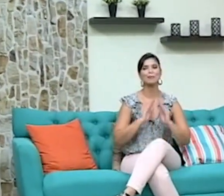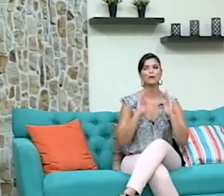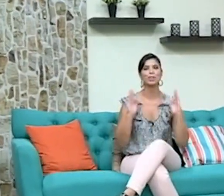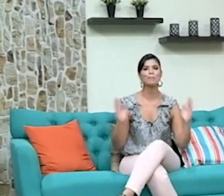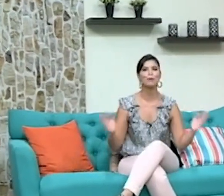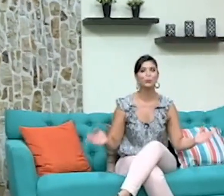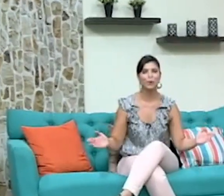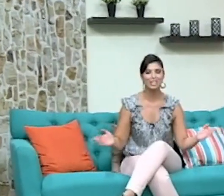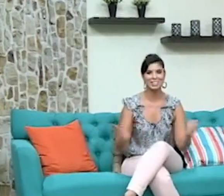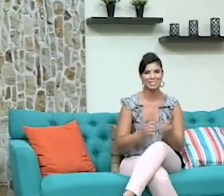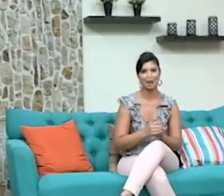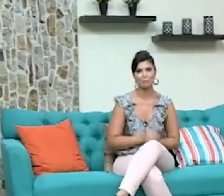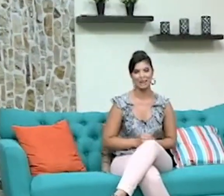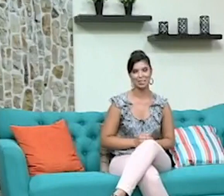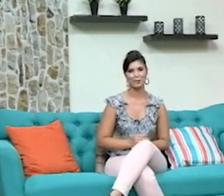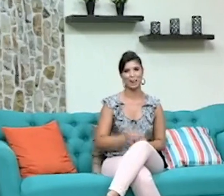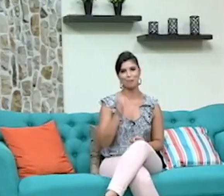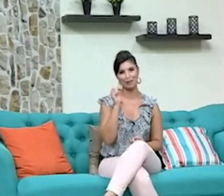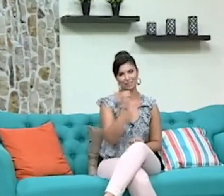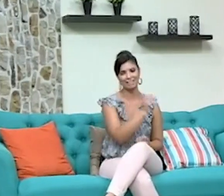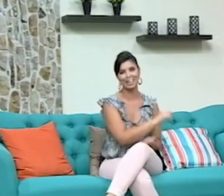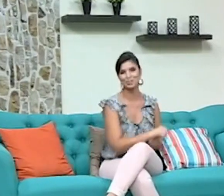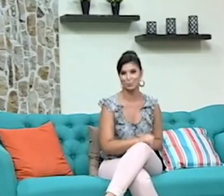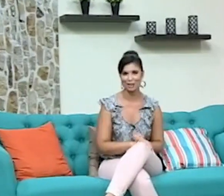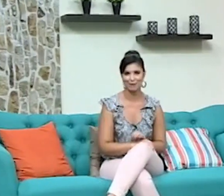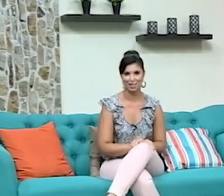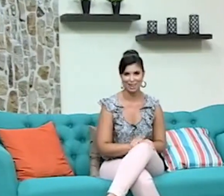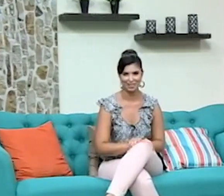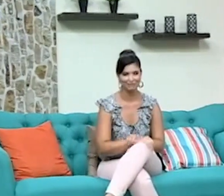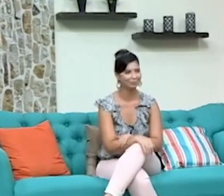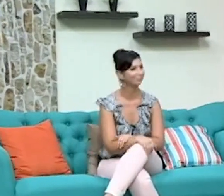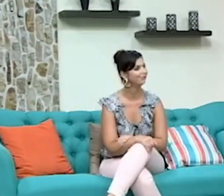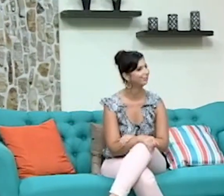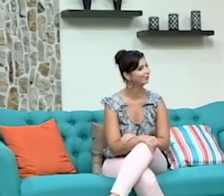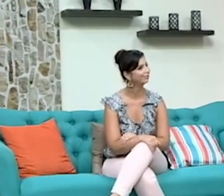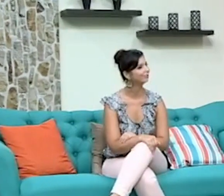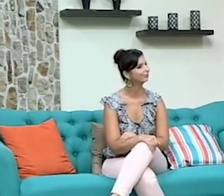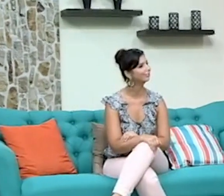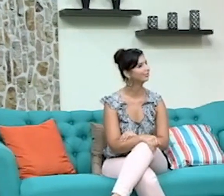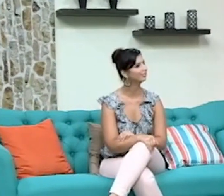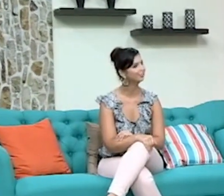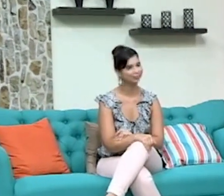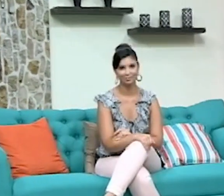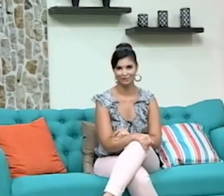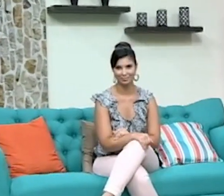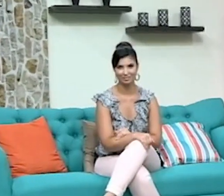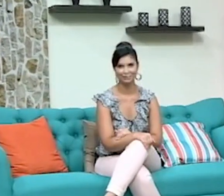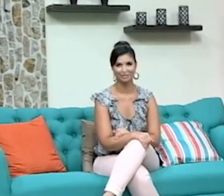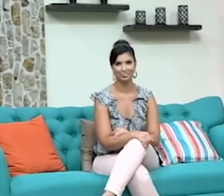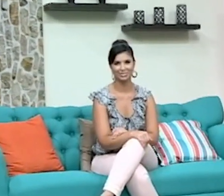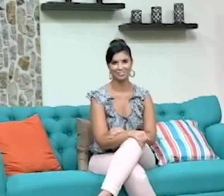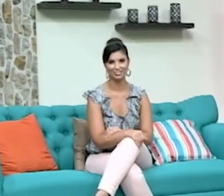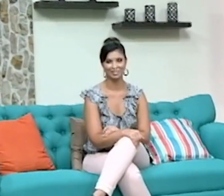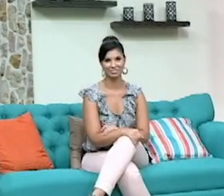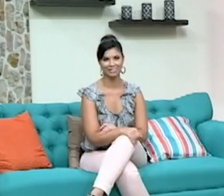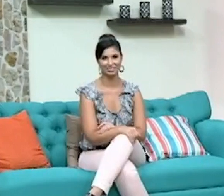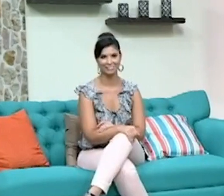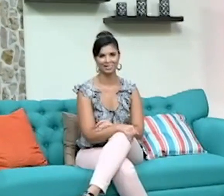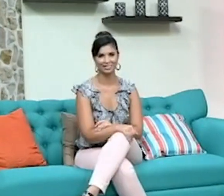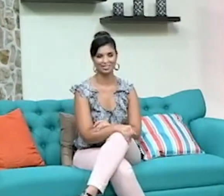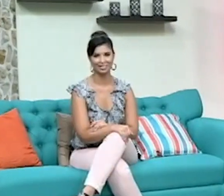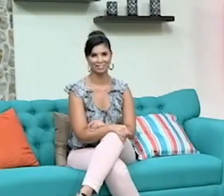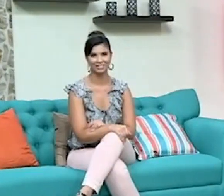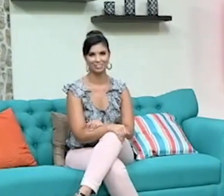Para que disfruten montones de este café nacional a partir de las 8 de la mañana. Le esperamos, lo hacemos con mucho cariño. Recuerde, 8 de la mañana aquí en 13 Costa